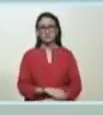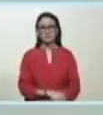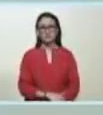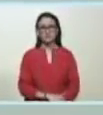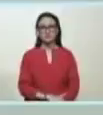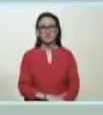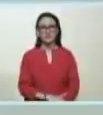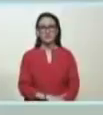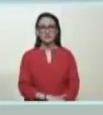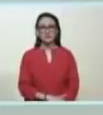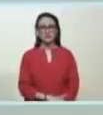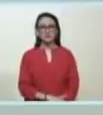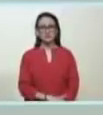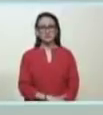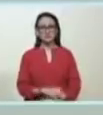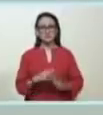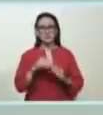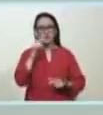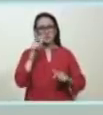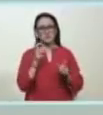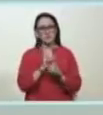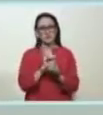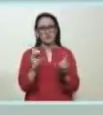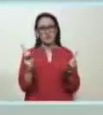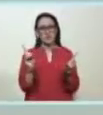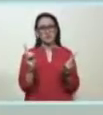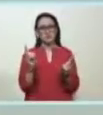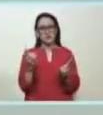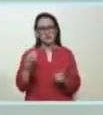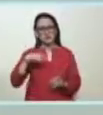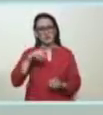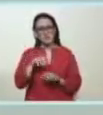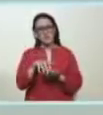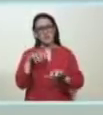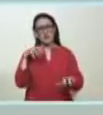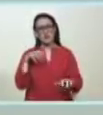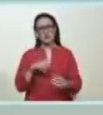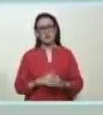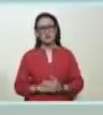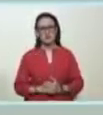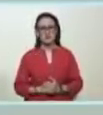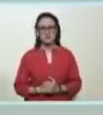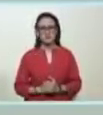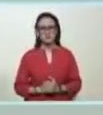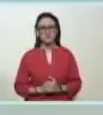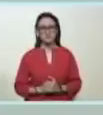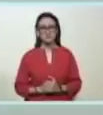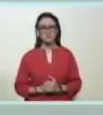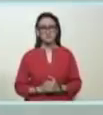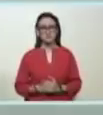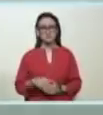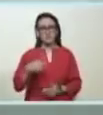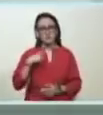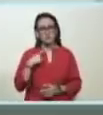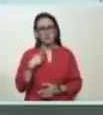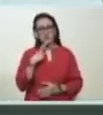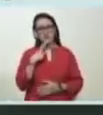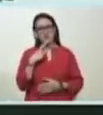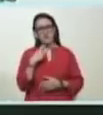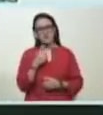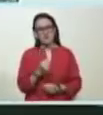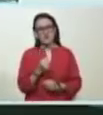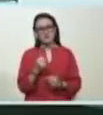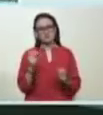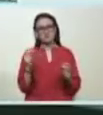Nosotros, los demócratas, somos la mayoría de este país. Nosotros, quienes creemos profundamente